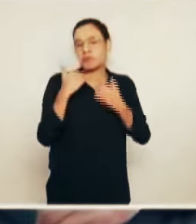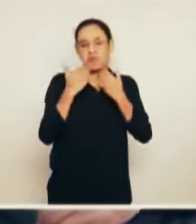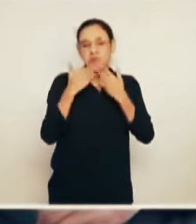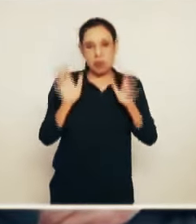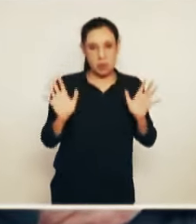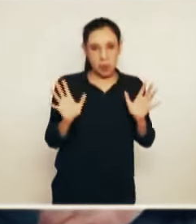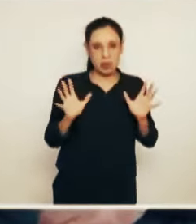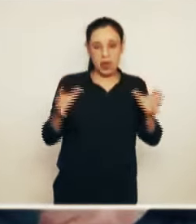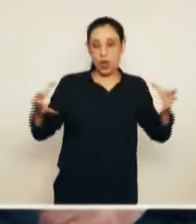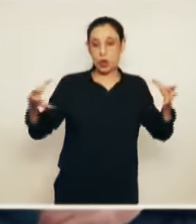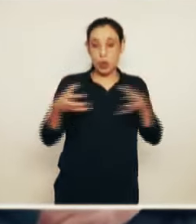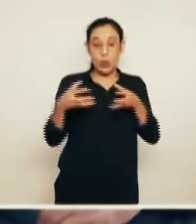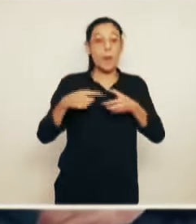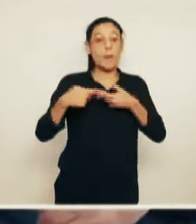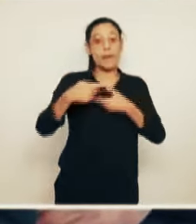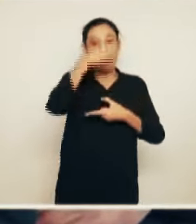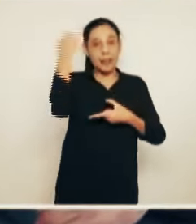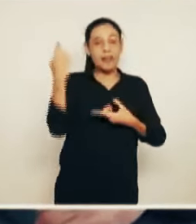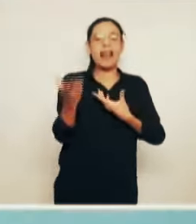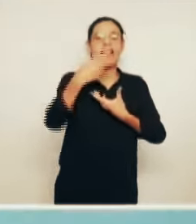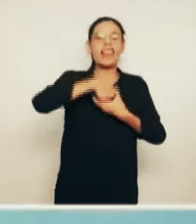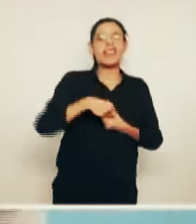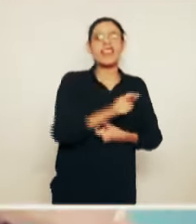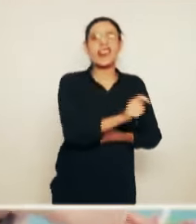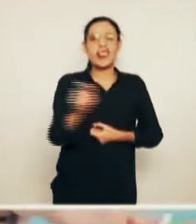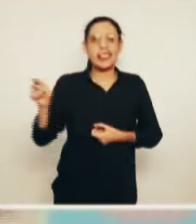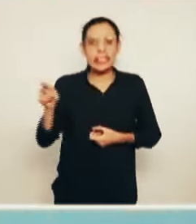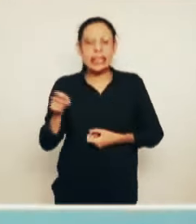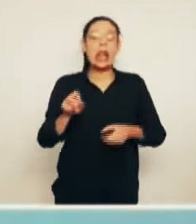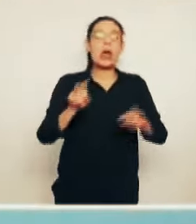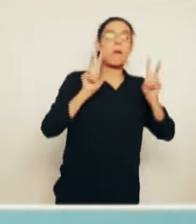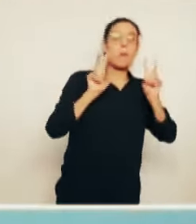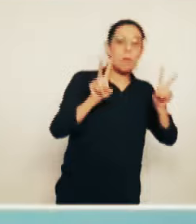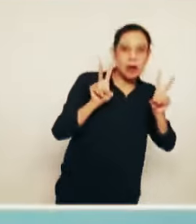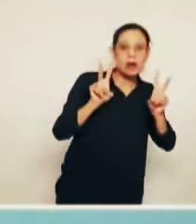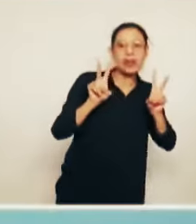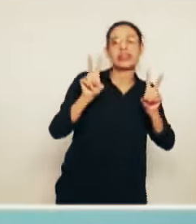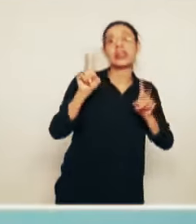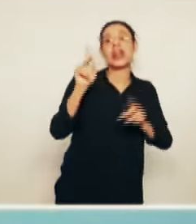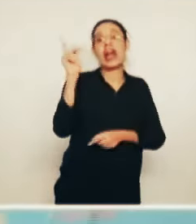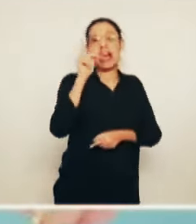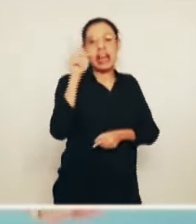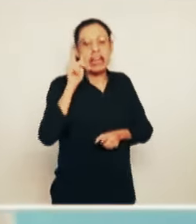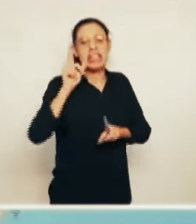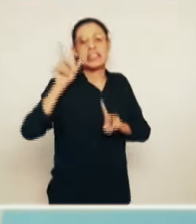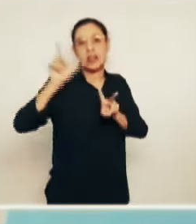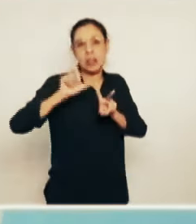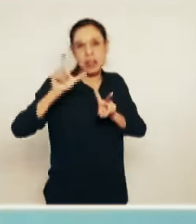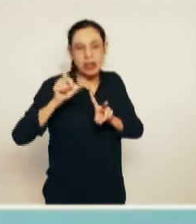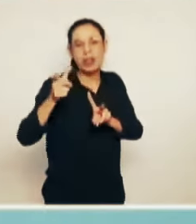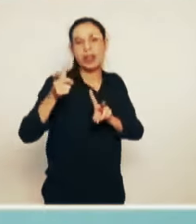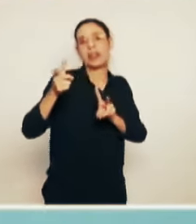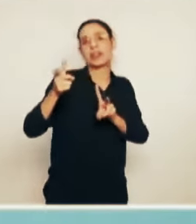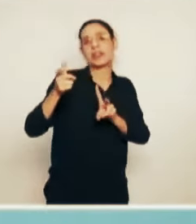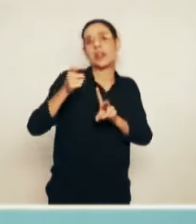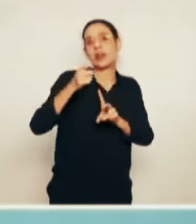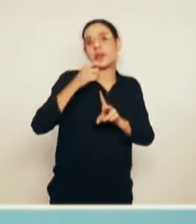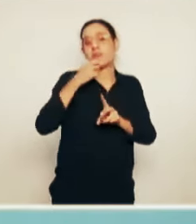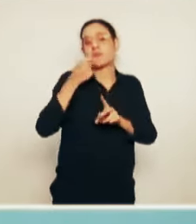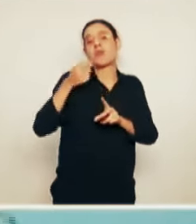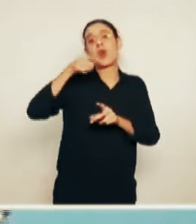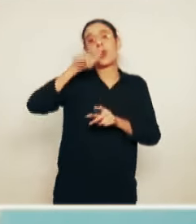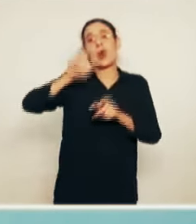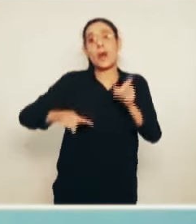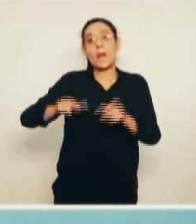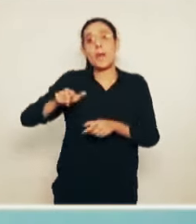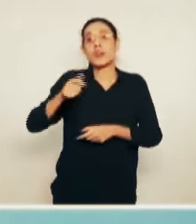Hay peronistas que no son kirchneristas, kirchneristas que no son peronistas, peronistas, como es el caso mío, que fui toda la vida peronista, pero bueno,